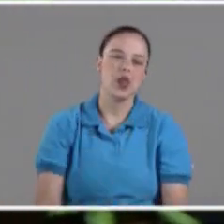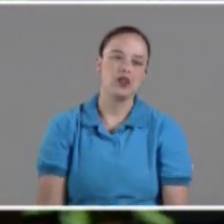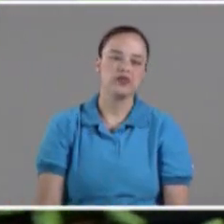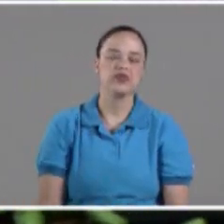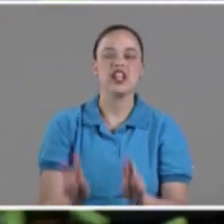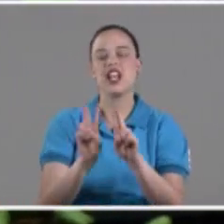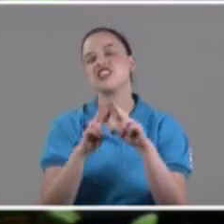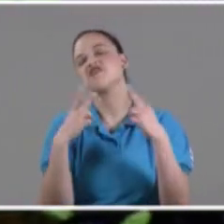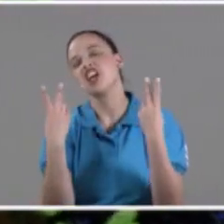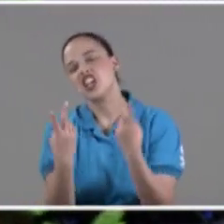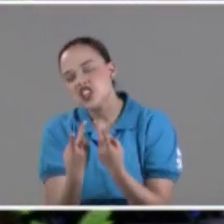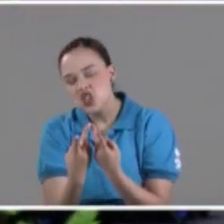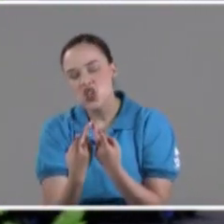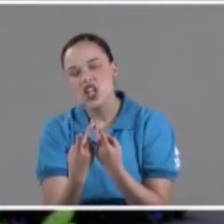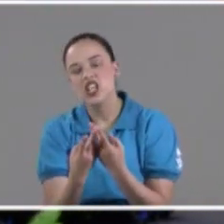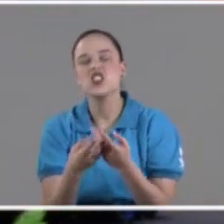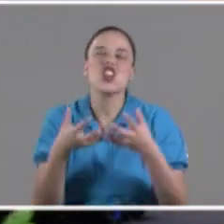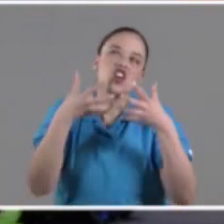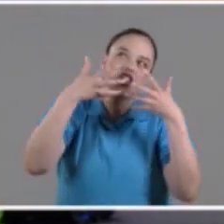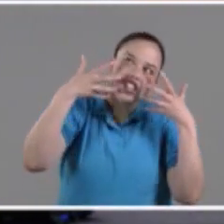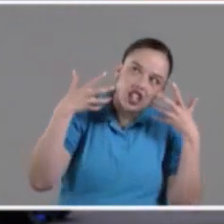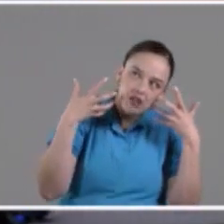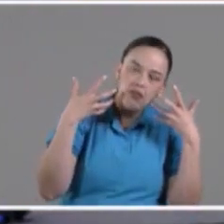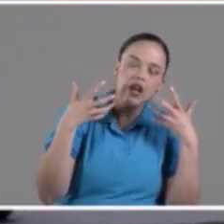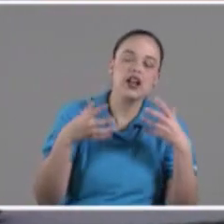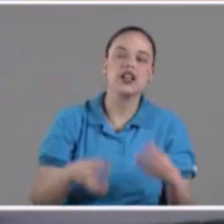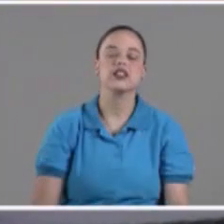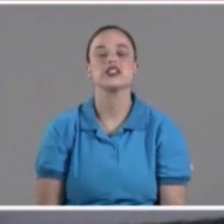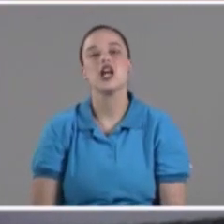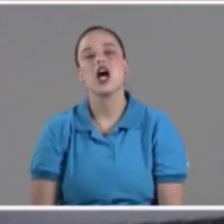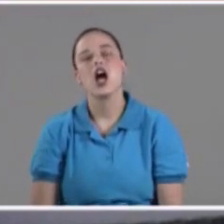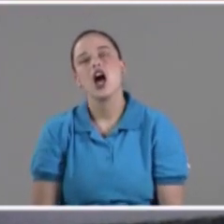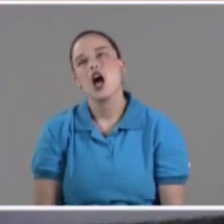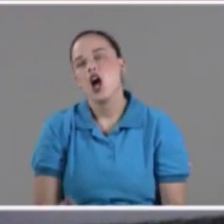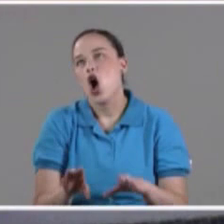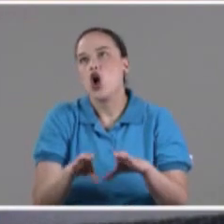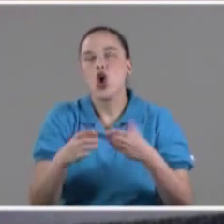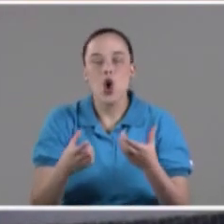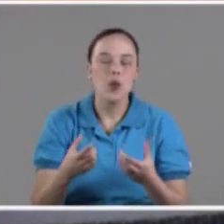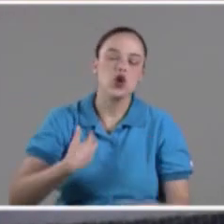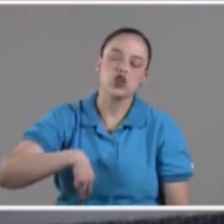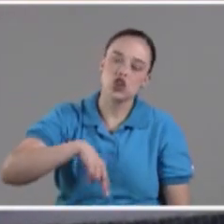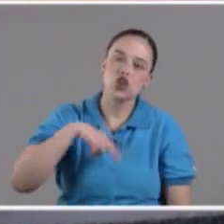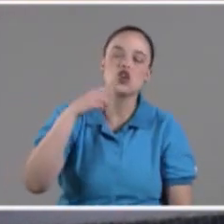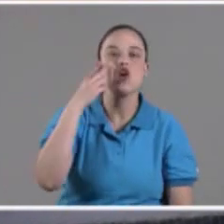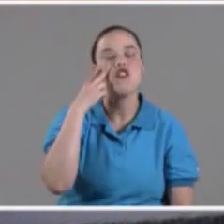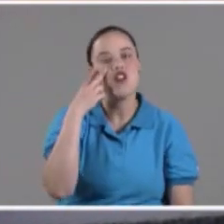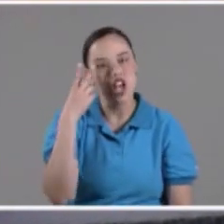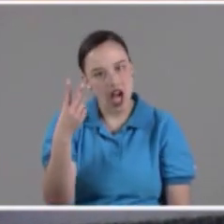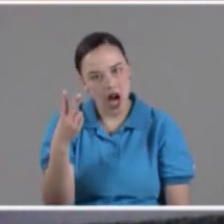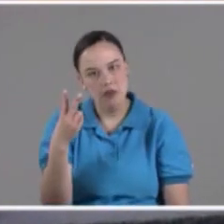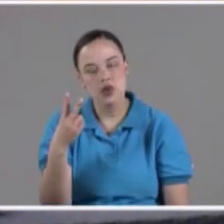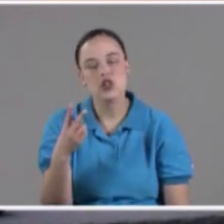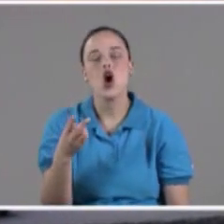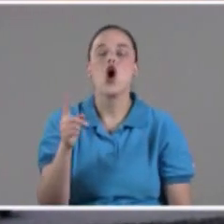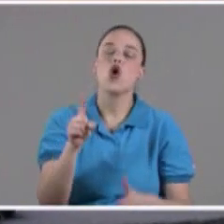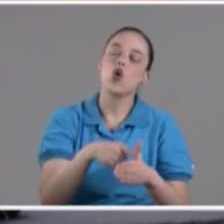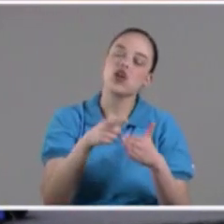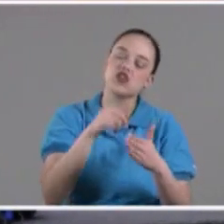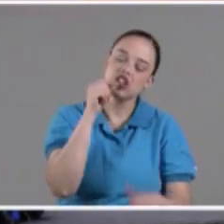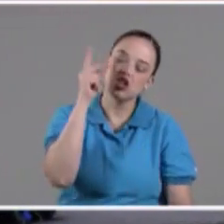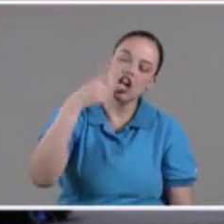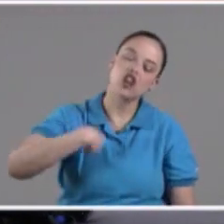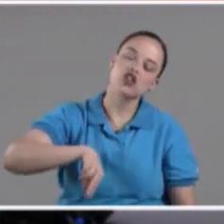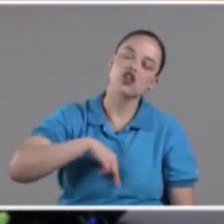o los animales desde el punto de vista que lo damos con la cual el Señor nos compara como ovejas Y en este caso como